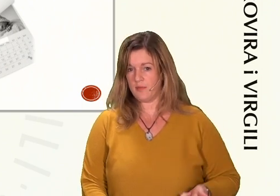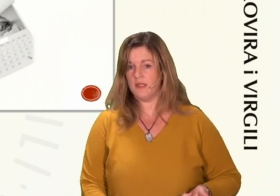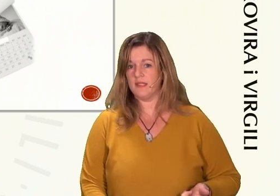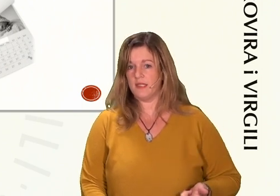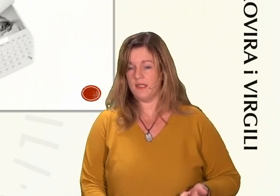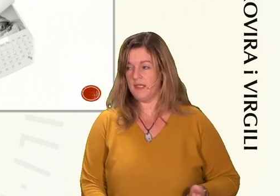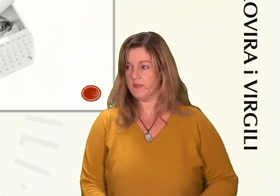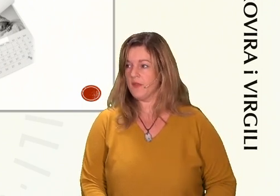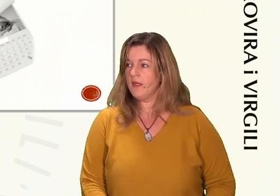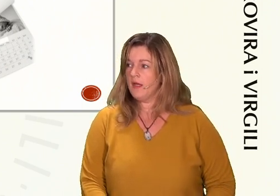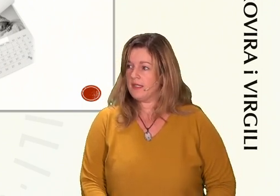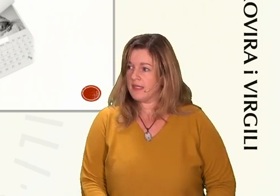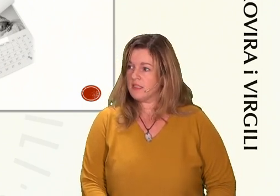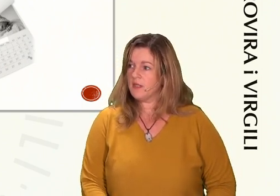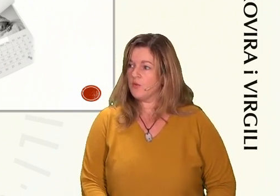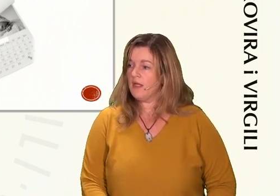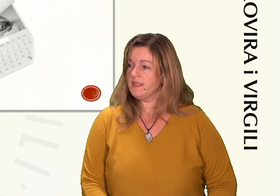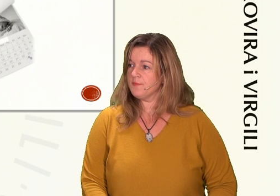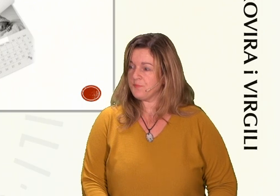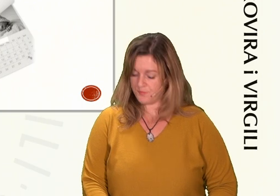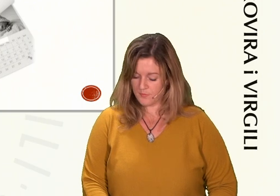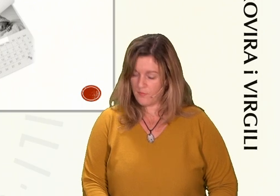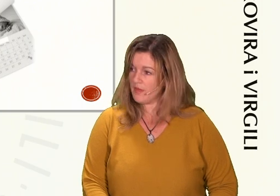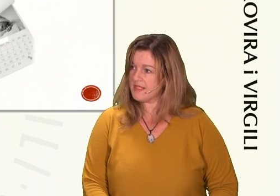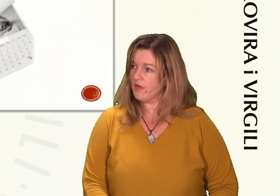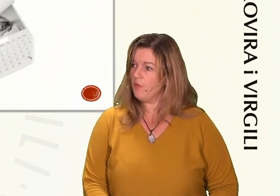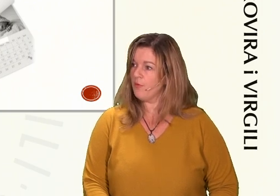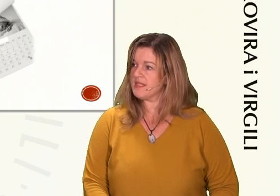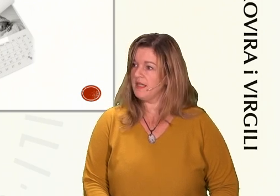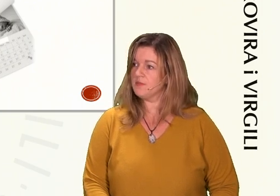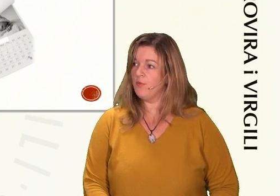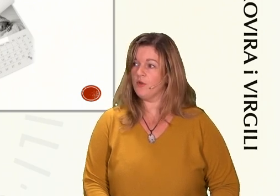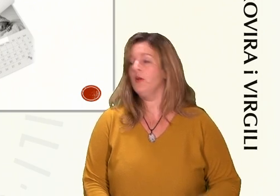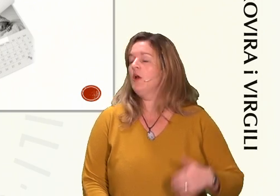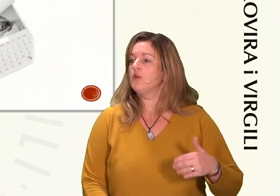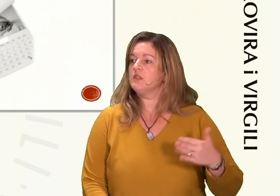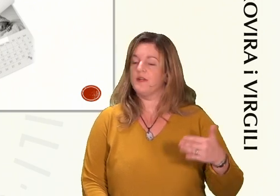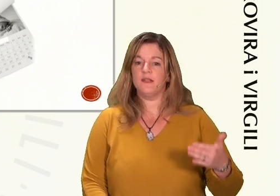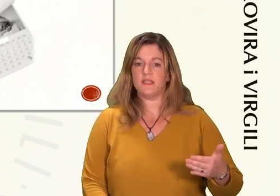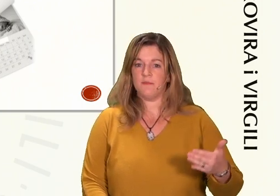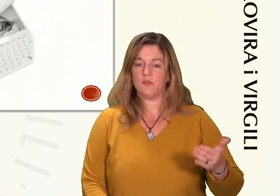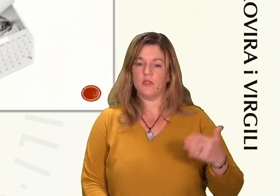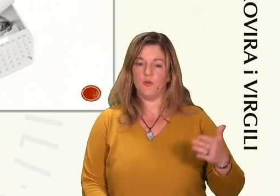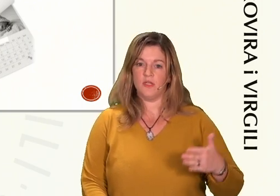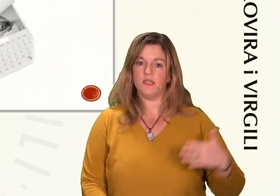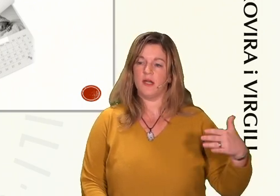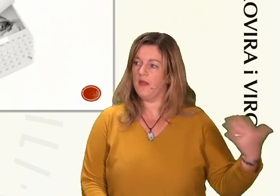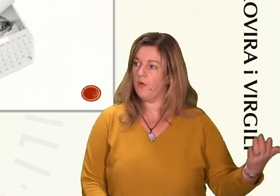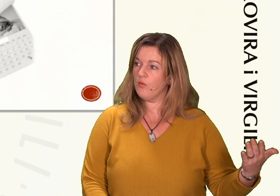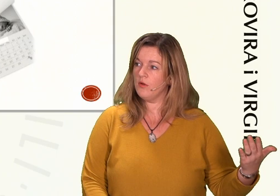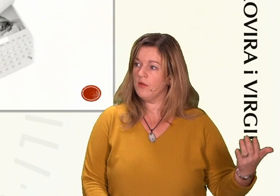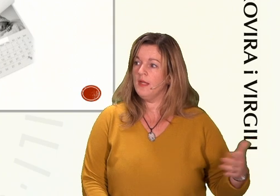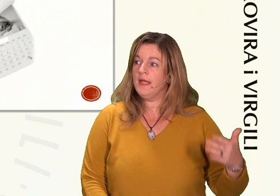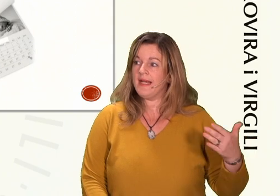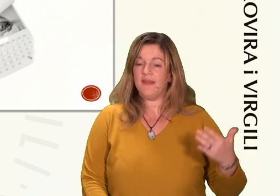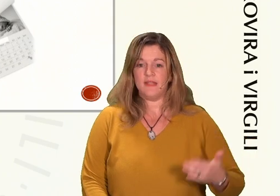mediante prácticas clínicas. Las clases virtuales están compuestas por los diferentes temas correspondientes a cada